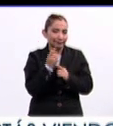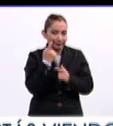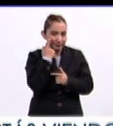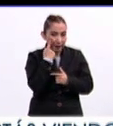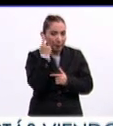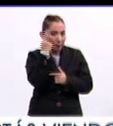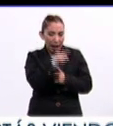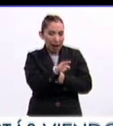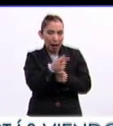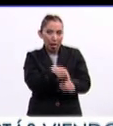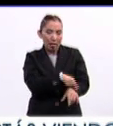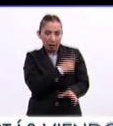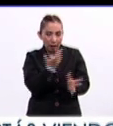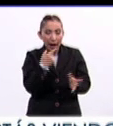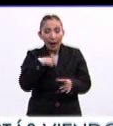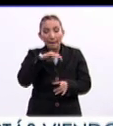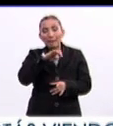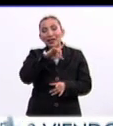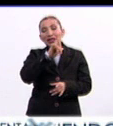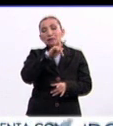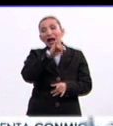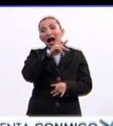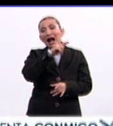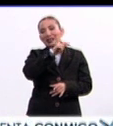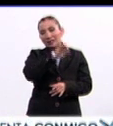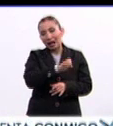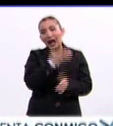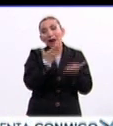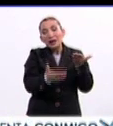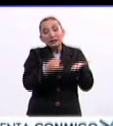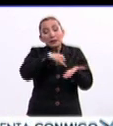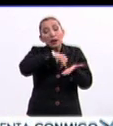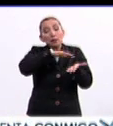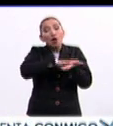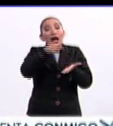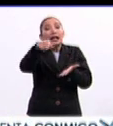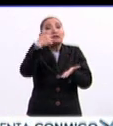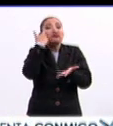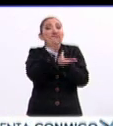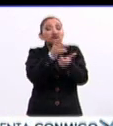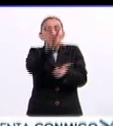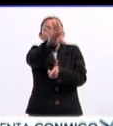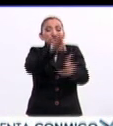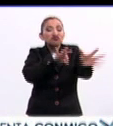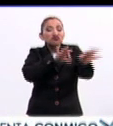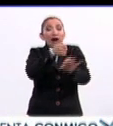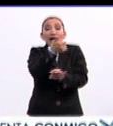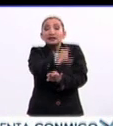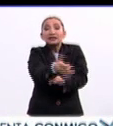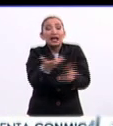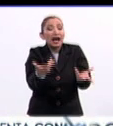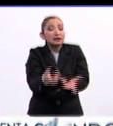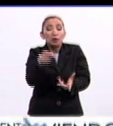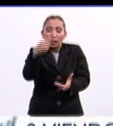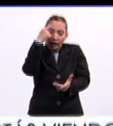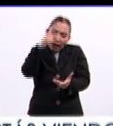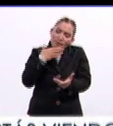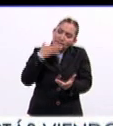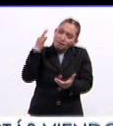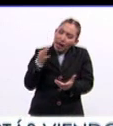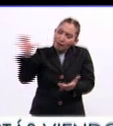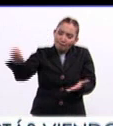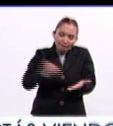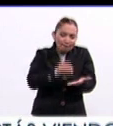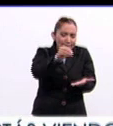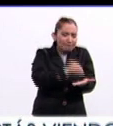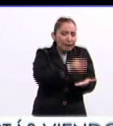largo, que Méndez Plancarte muchas veces imprimió lo que quiso, porque así se hacía, porque él consideraba que era lo correcto. Entonces él veía